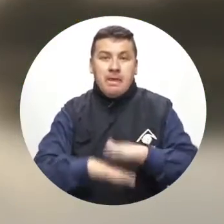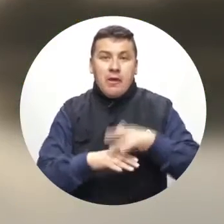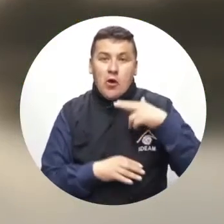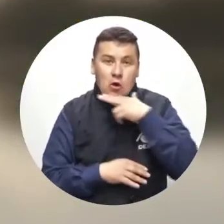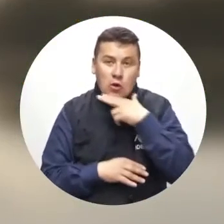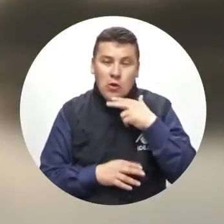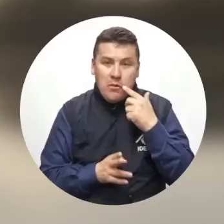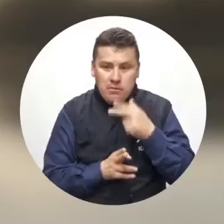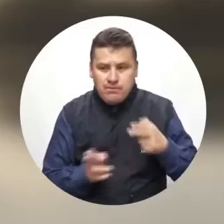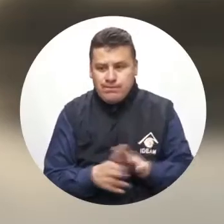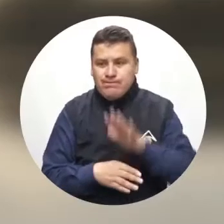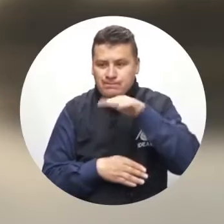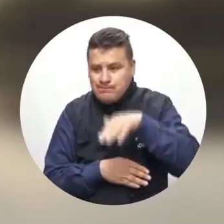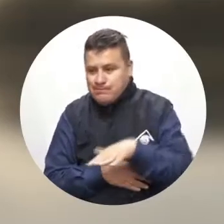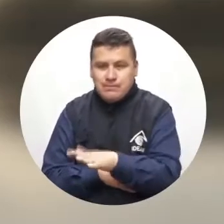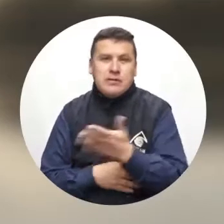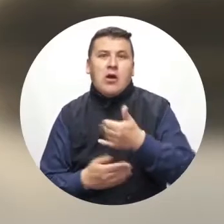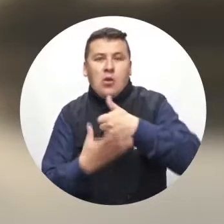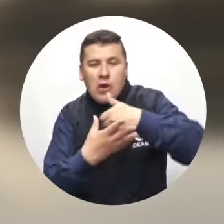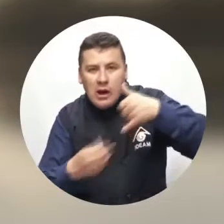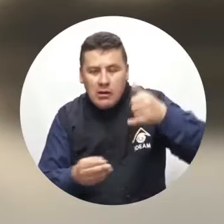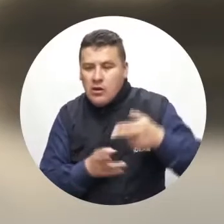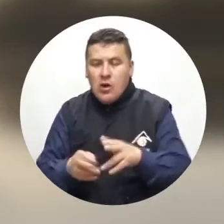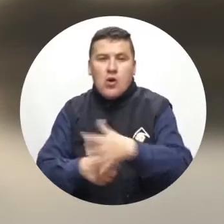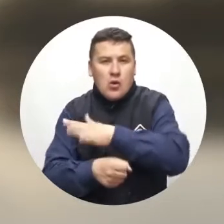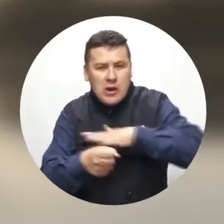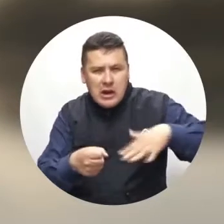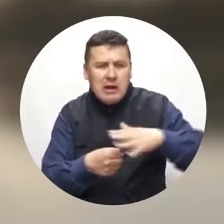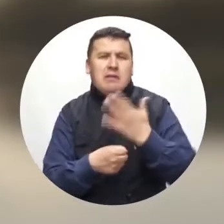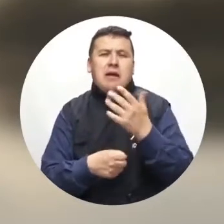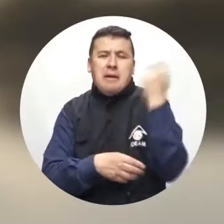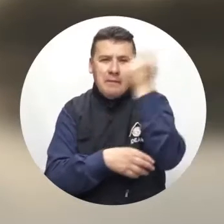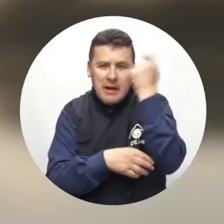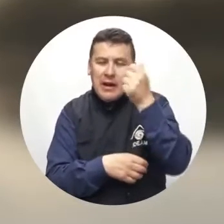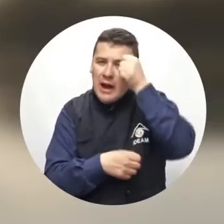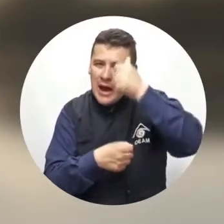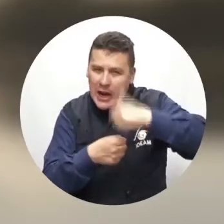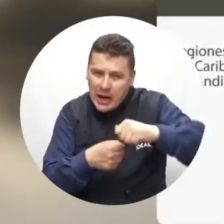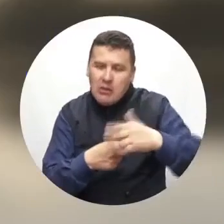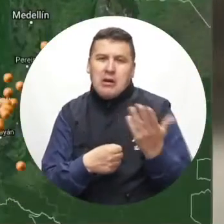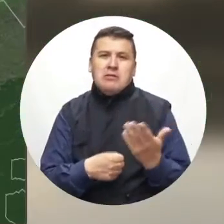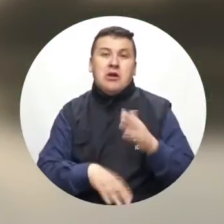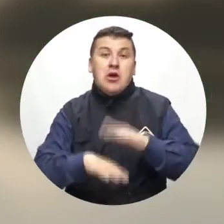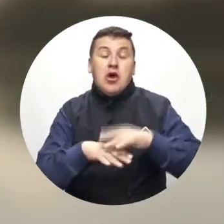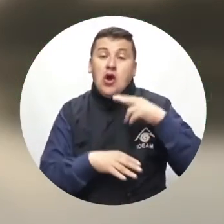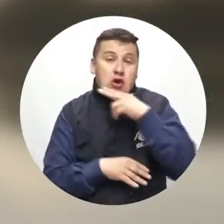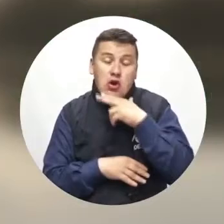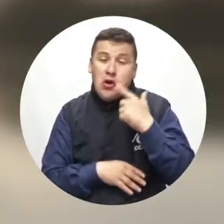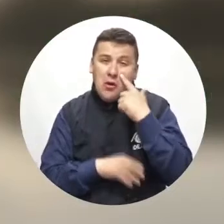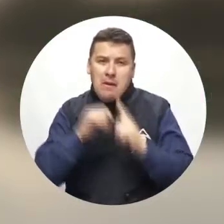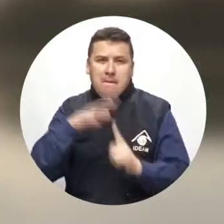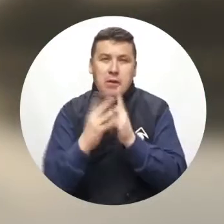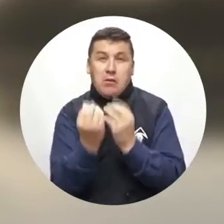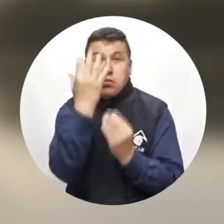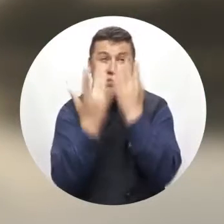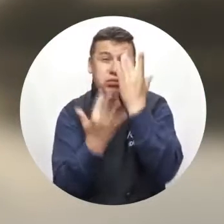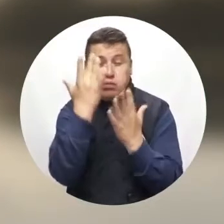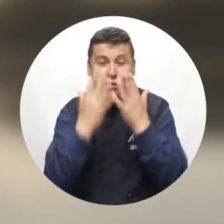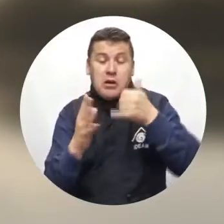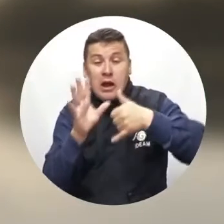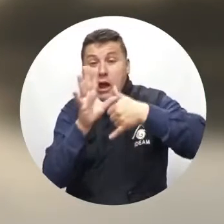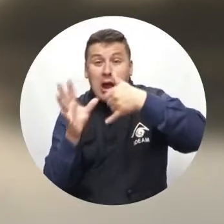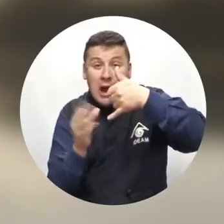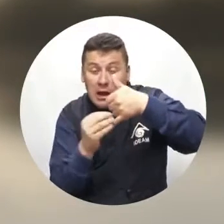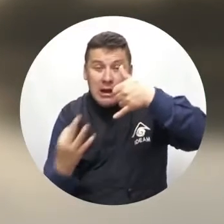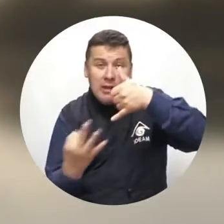Alerta roja por desbordamientos en ríos de Guaviare, Cundinamarca, Meta, Arauca. Alerta roja por incendios en las regiones